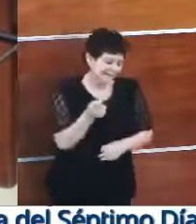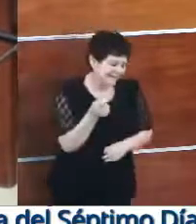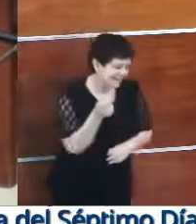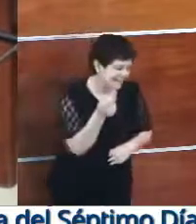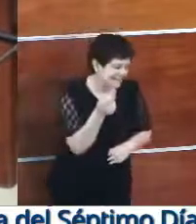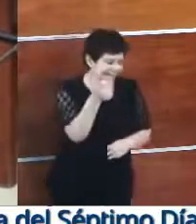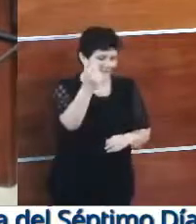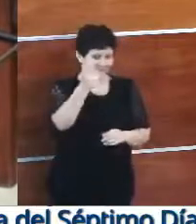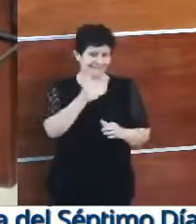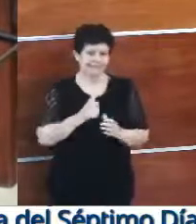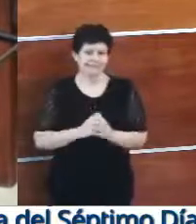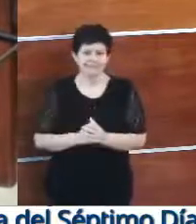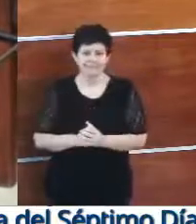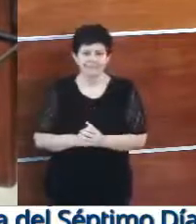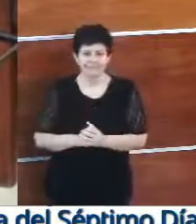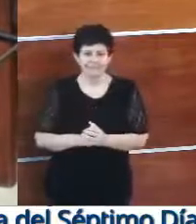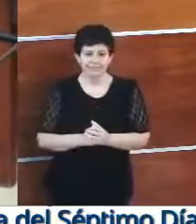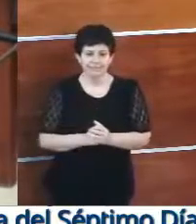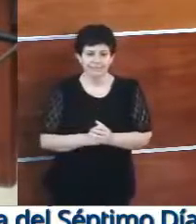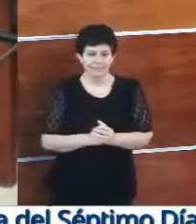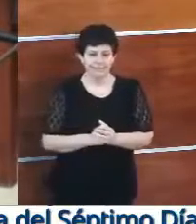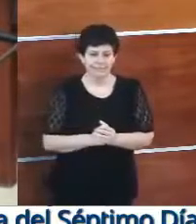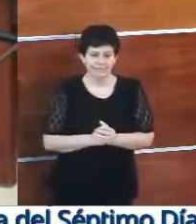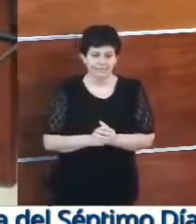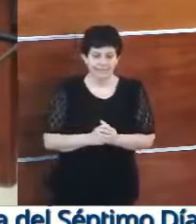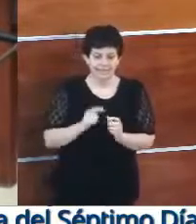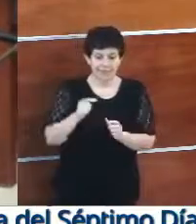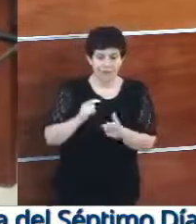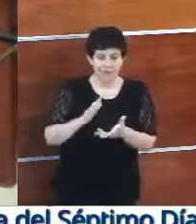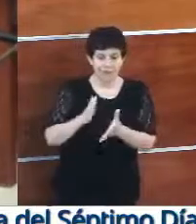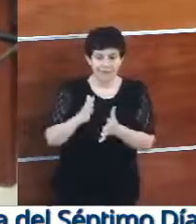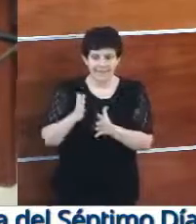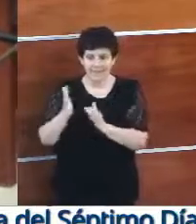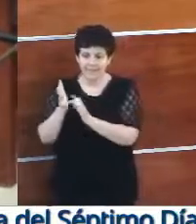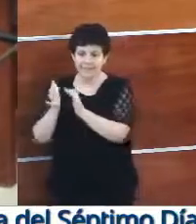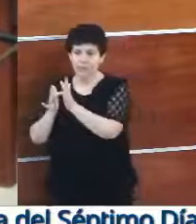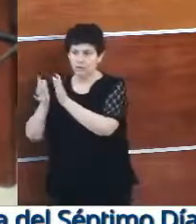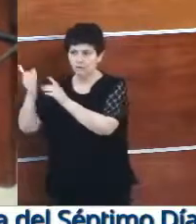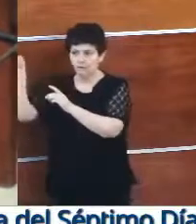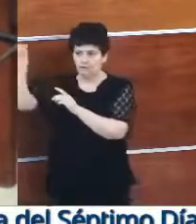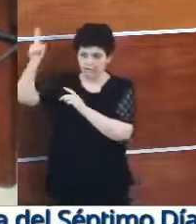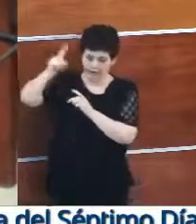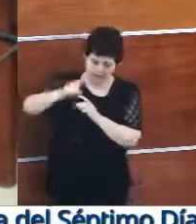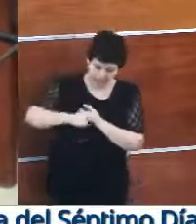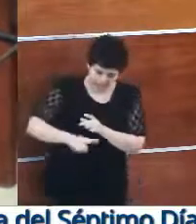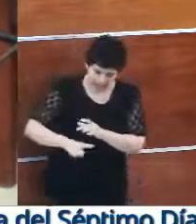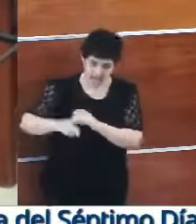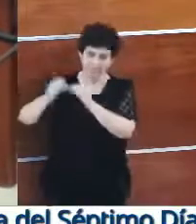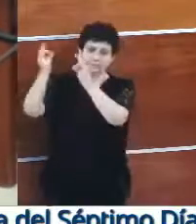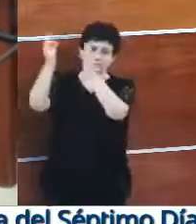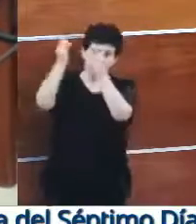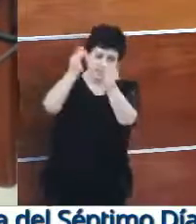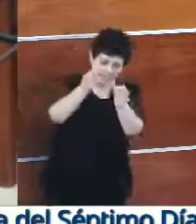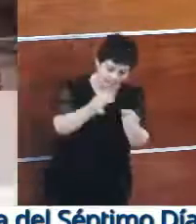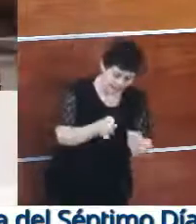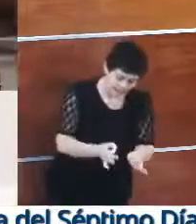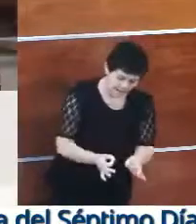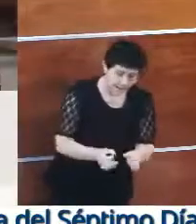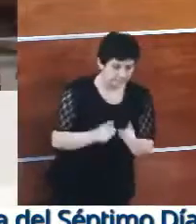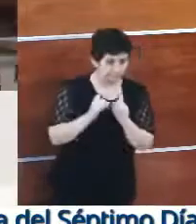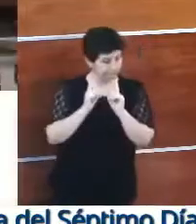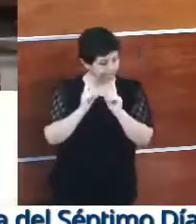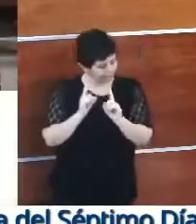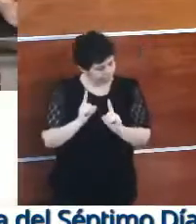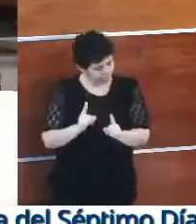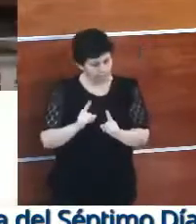término hebreo allí, es el acto de venir, de llegar, Pero no solamente eso, sino es el acto también